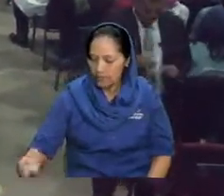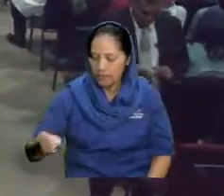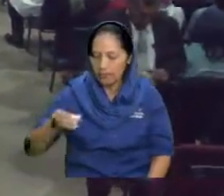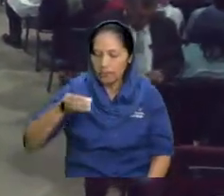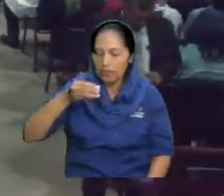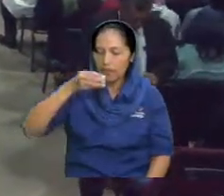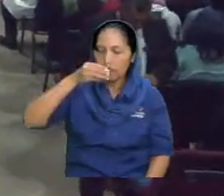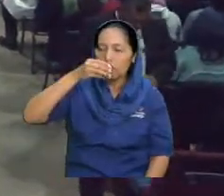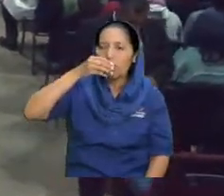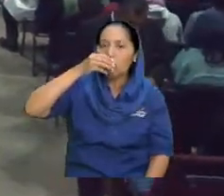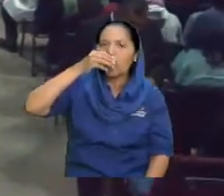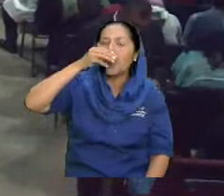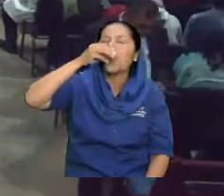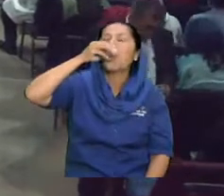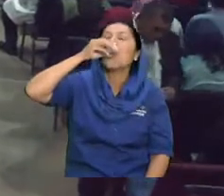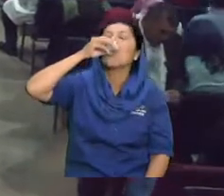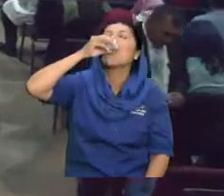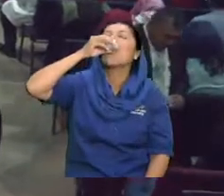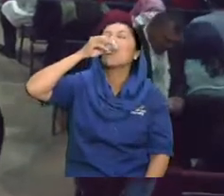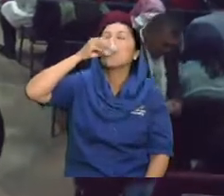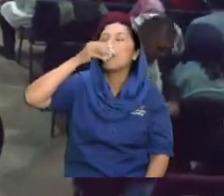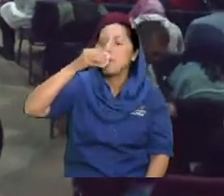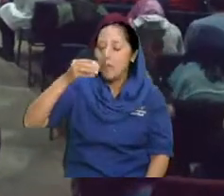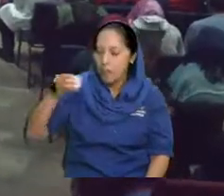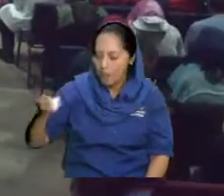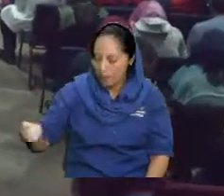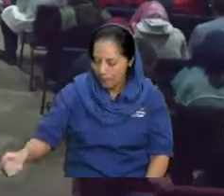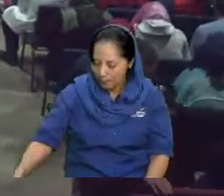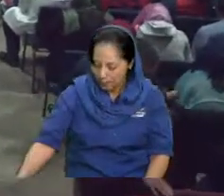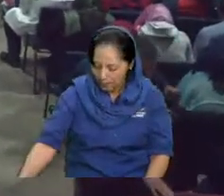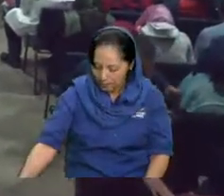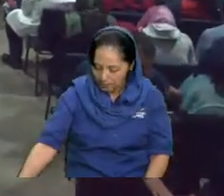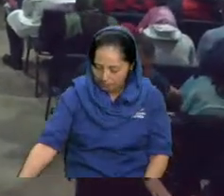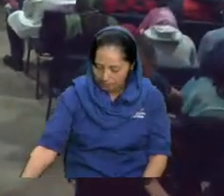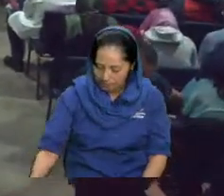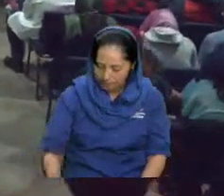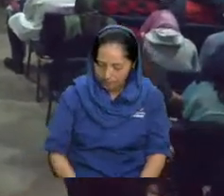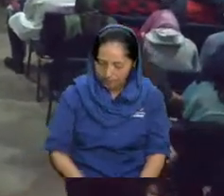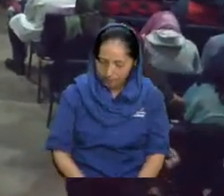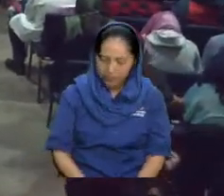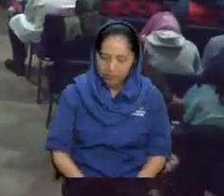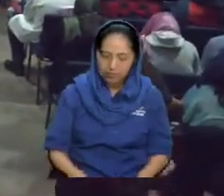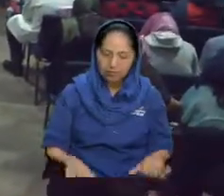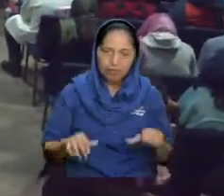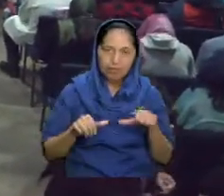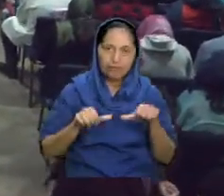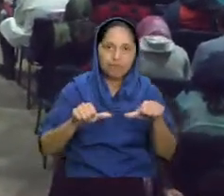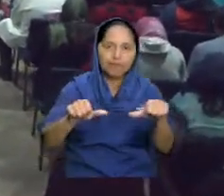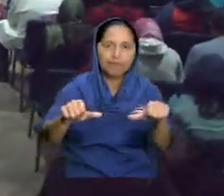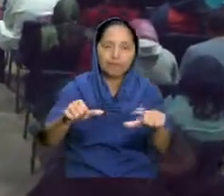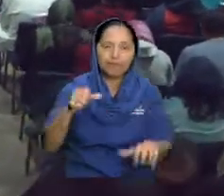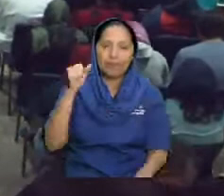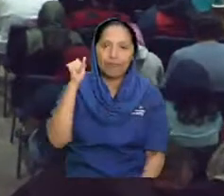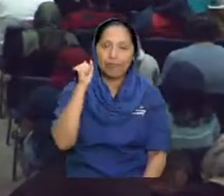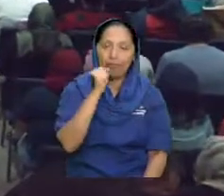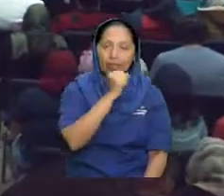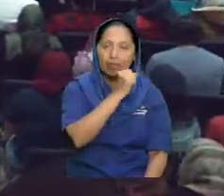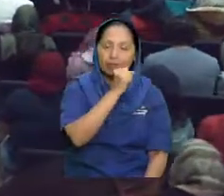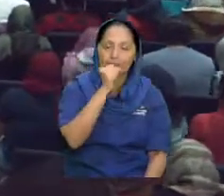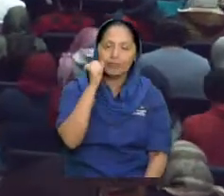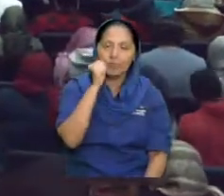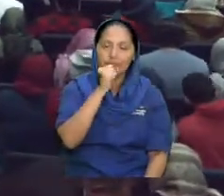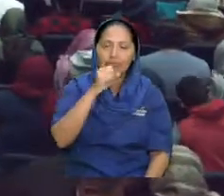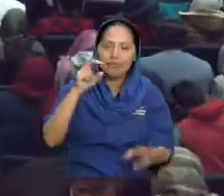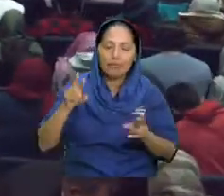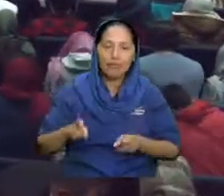Mientras le das gracias a Dios, seguimos cantando. Y recibe esta bendición. Recíbela en